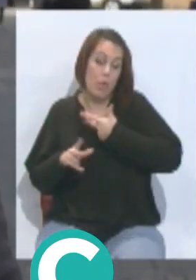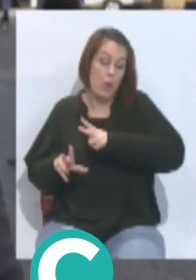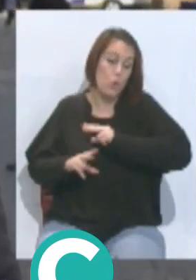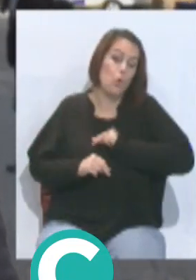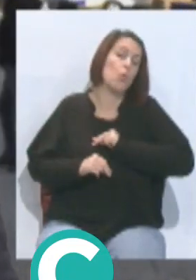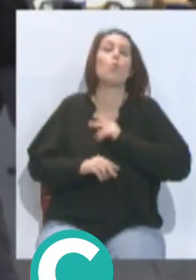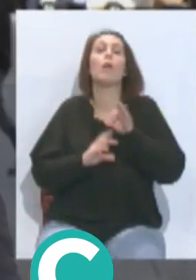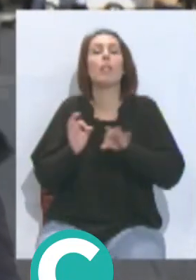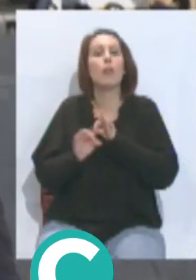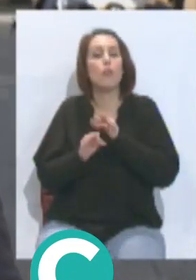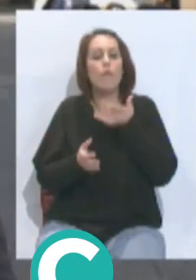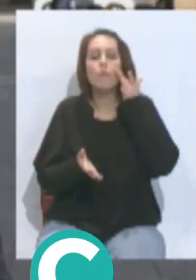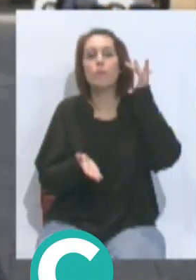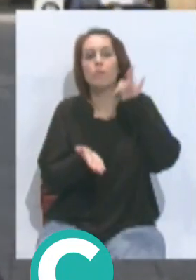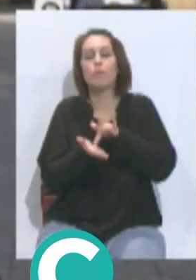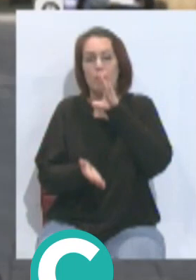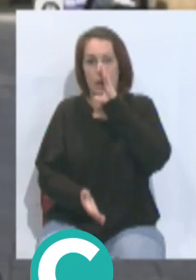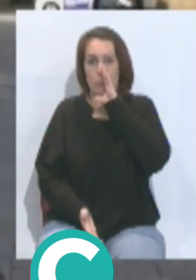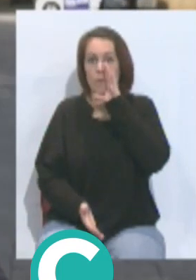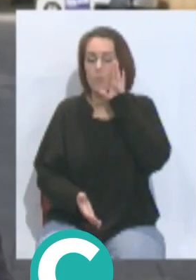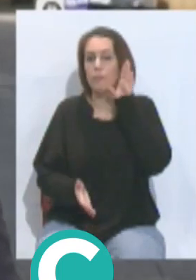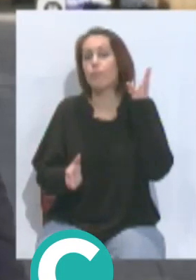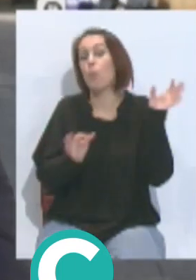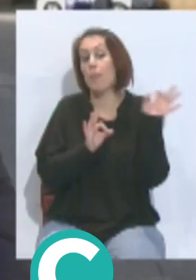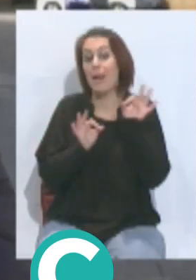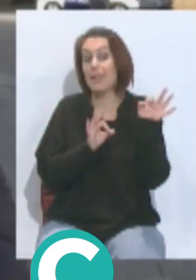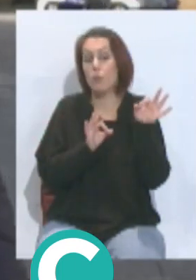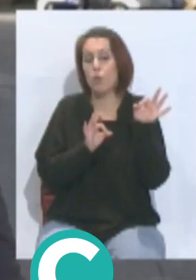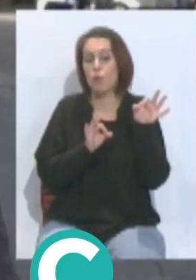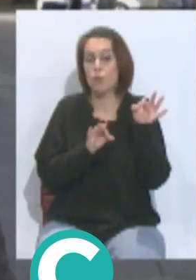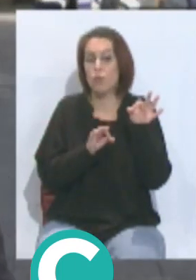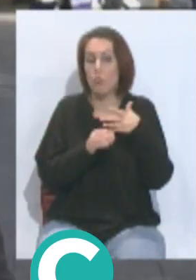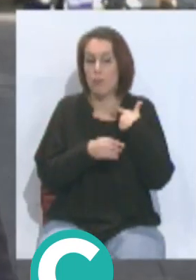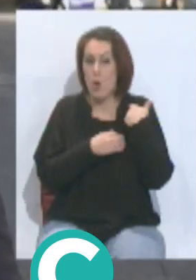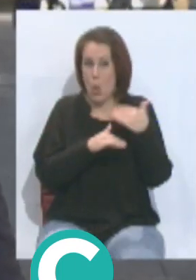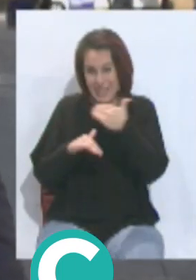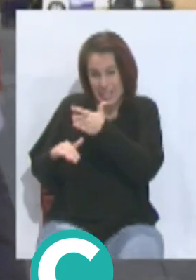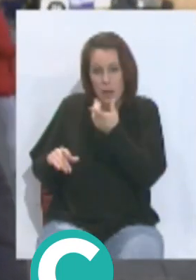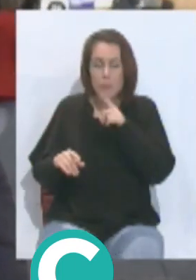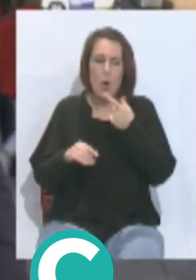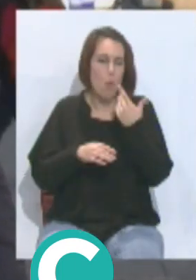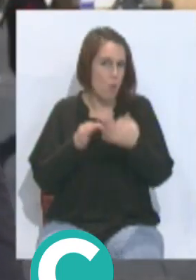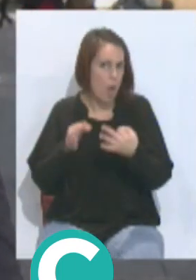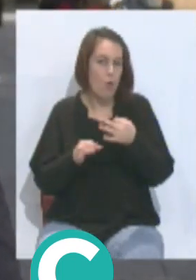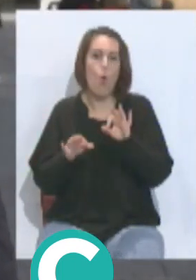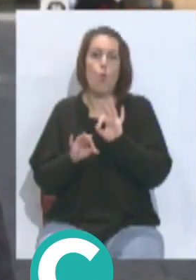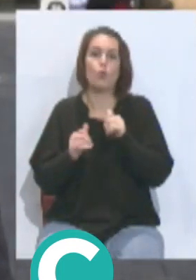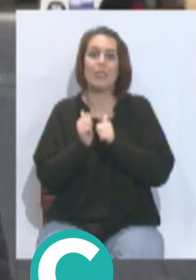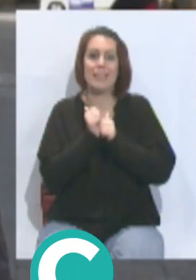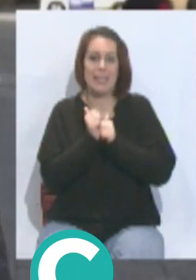a organizarlo en febrero. Y bueno, los preparativos tanto en logísticas como el jurado, como el